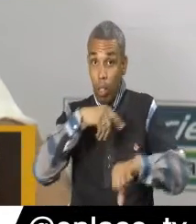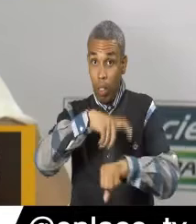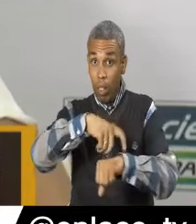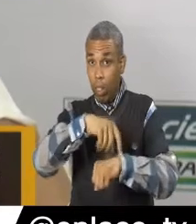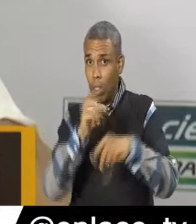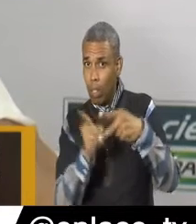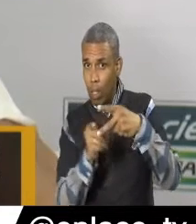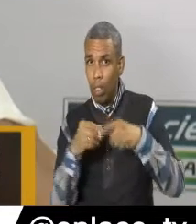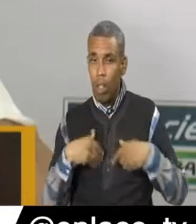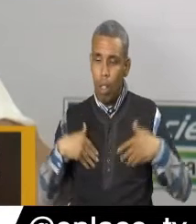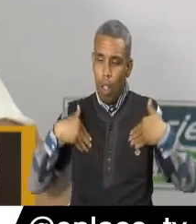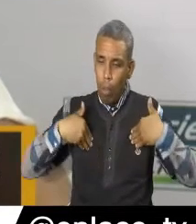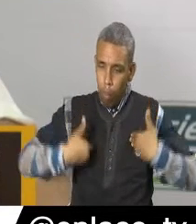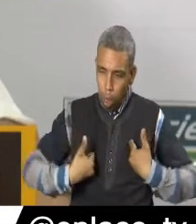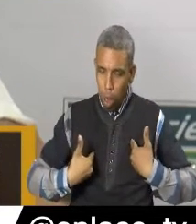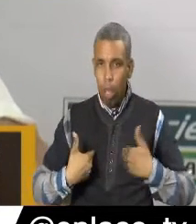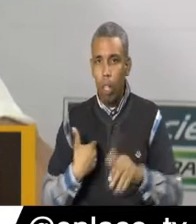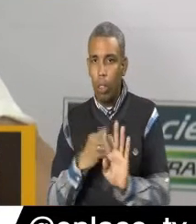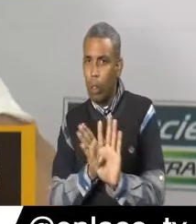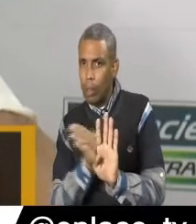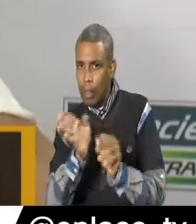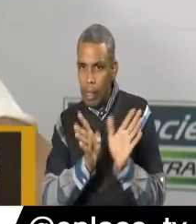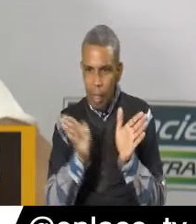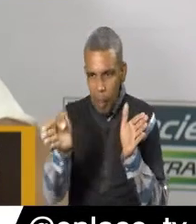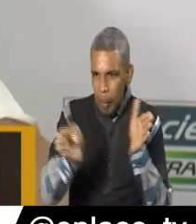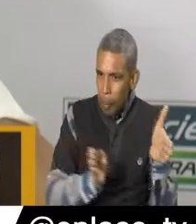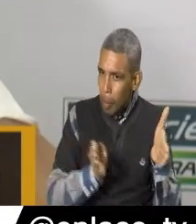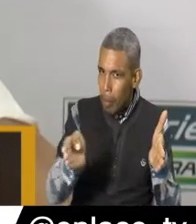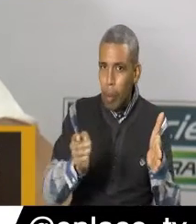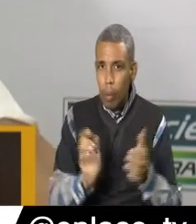fuimos punzantes, cambiamos de ritmo